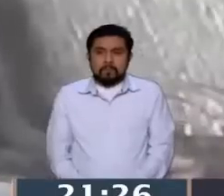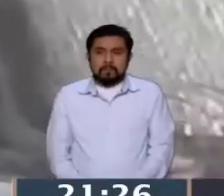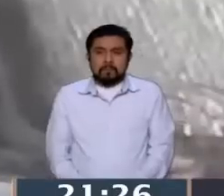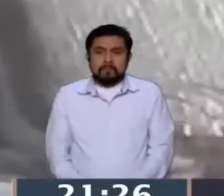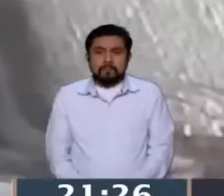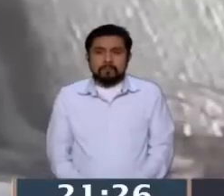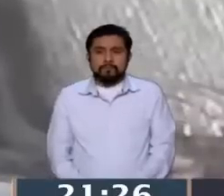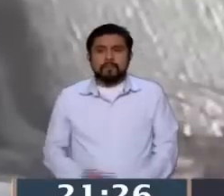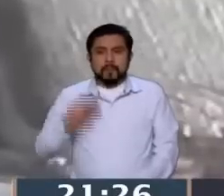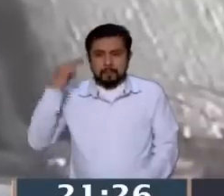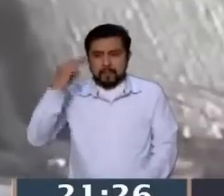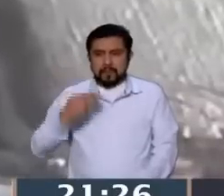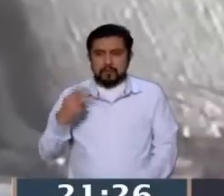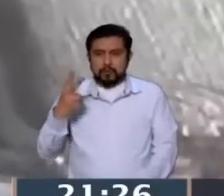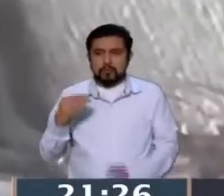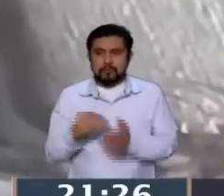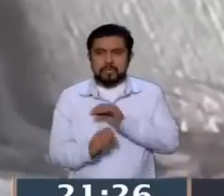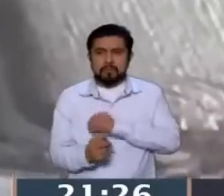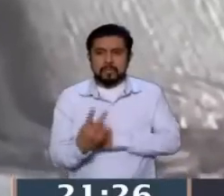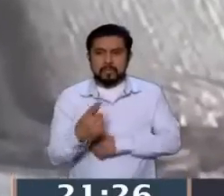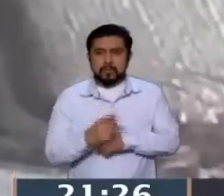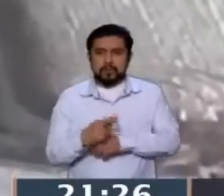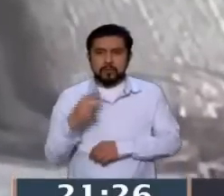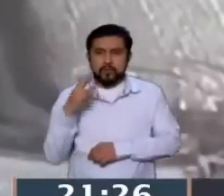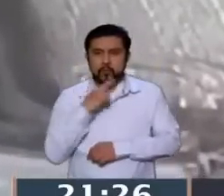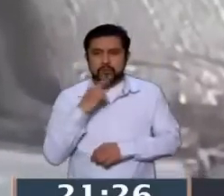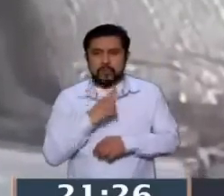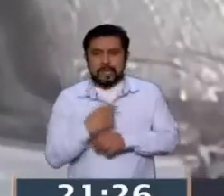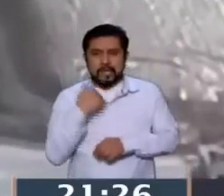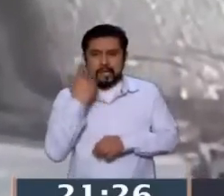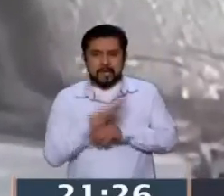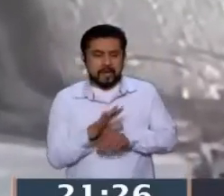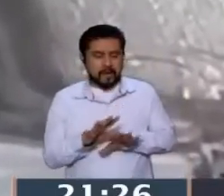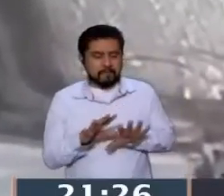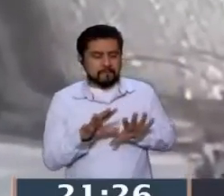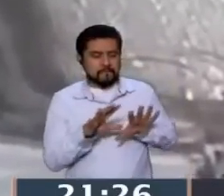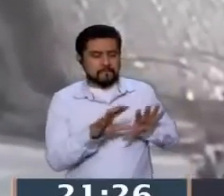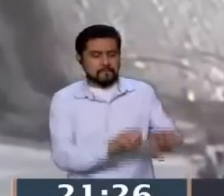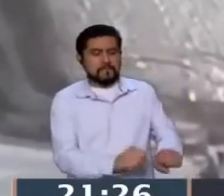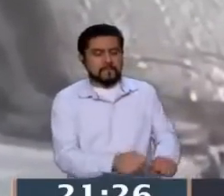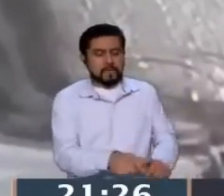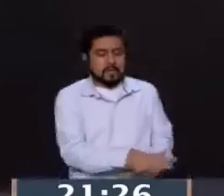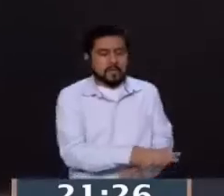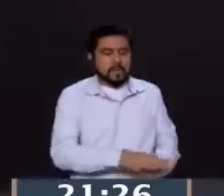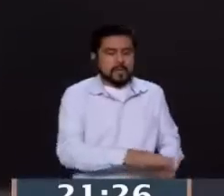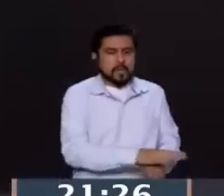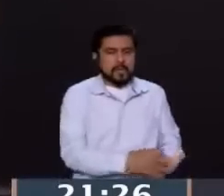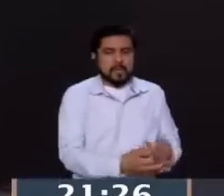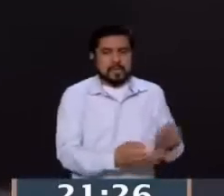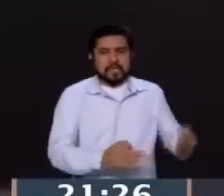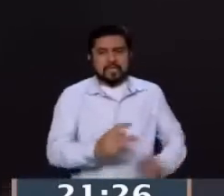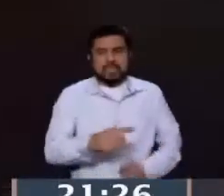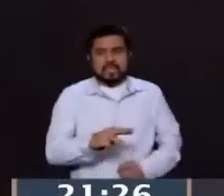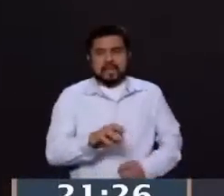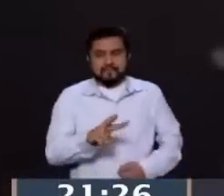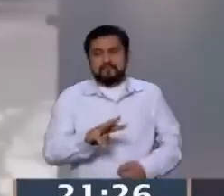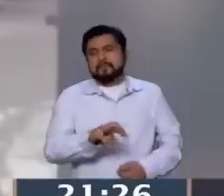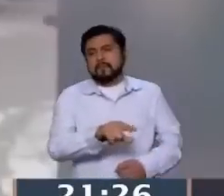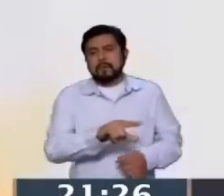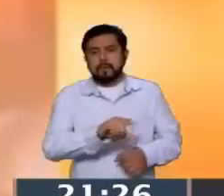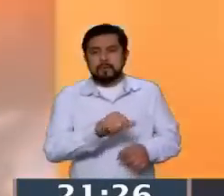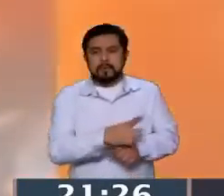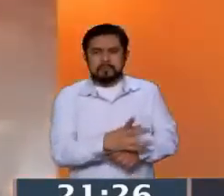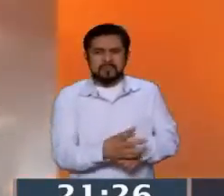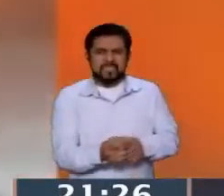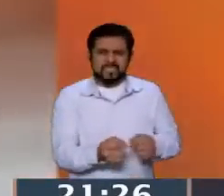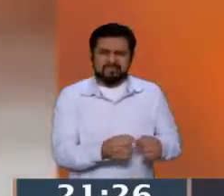en marzo de 2022 Rusia intentó apoderarse de quien la capital de Ucrania pero las tropas resistieron